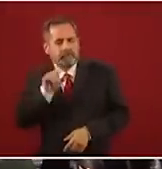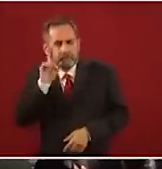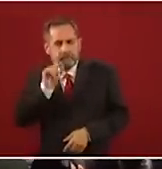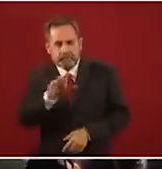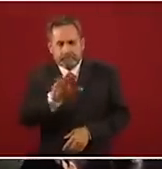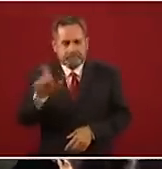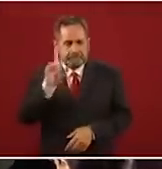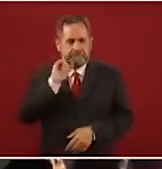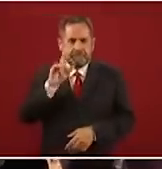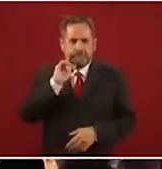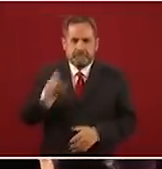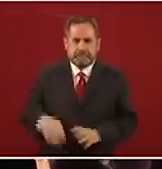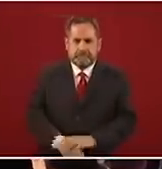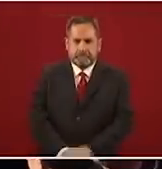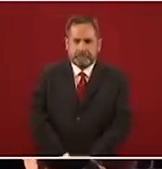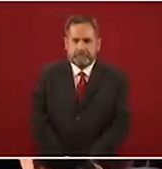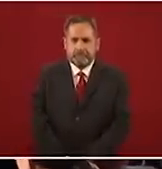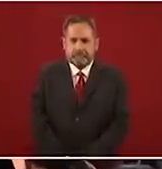Mañana.